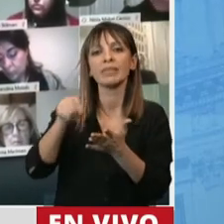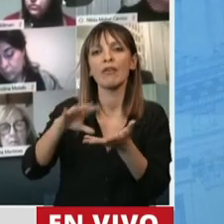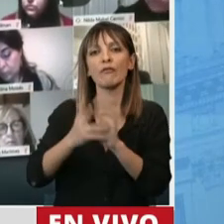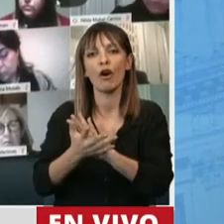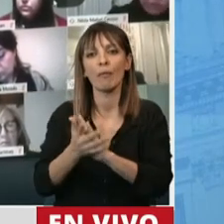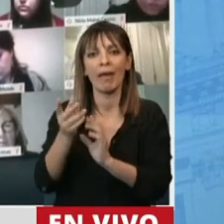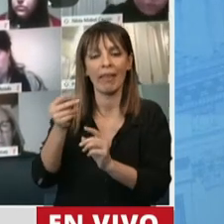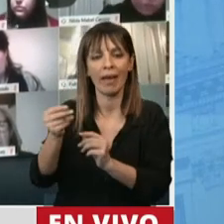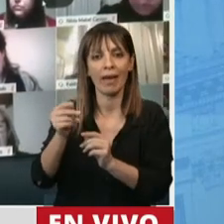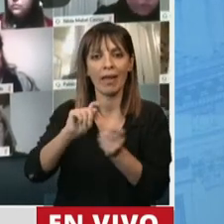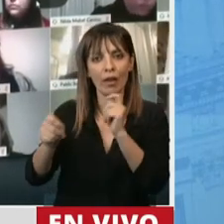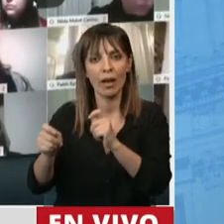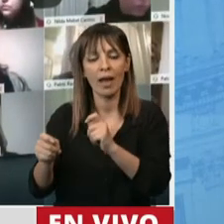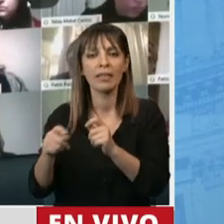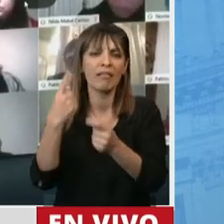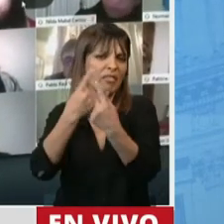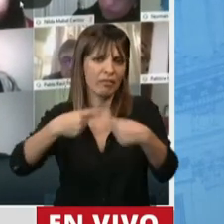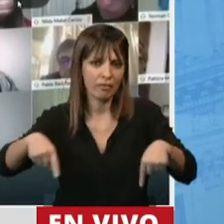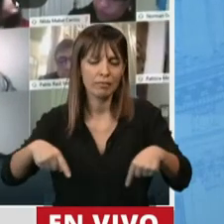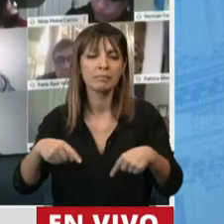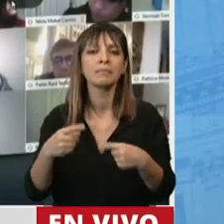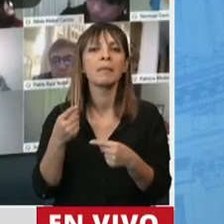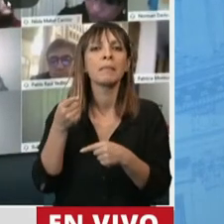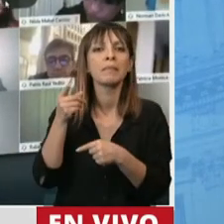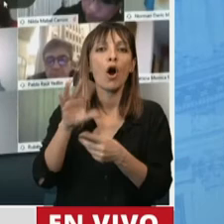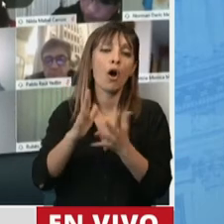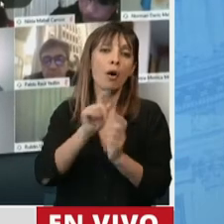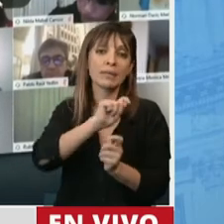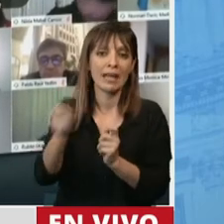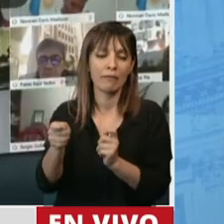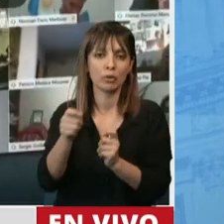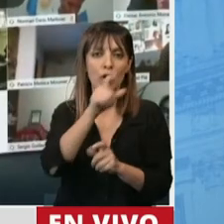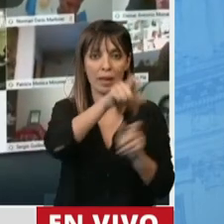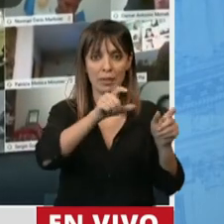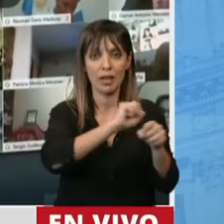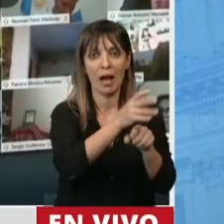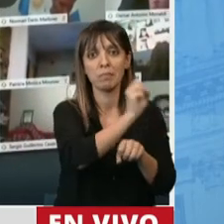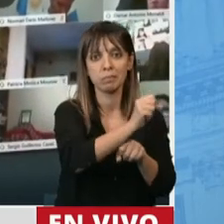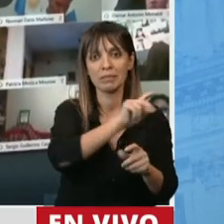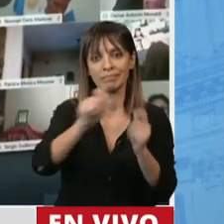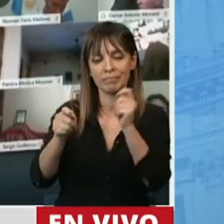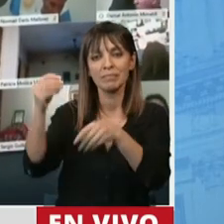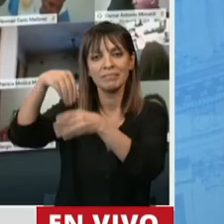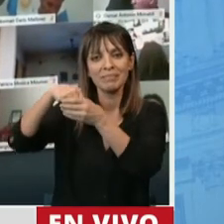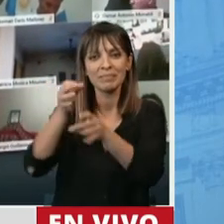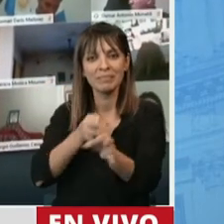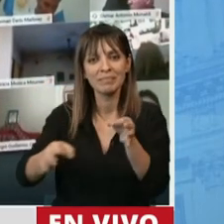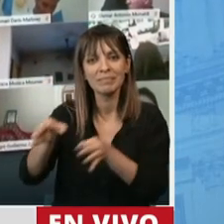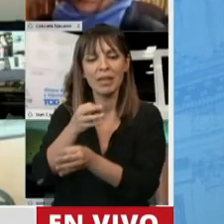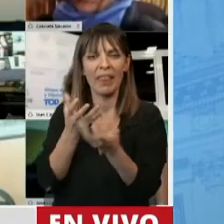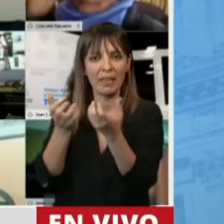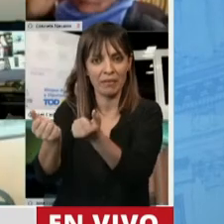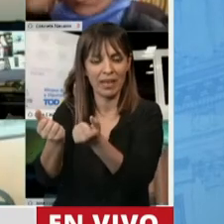agentes antivirales y de esteroides, beneficiando al paciente por la transfusión de plasma que contiene un número importante de anticuerpos que su organismo no ha